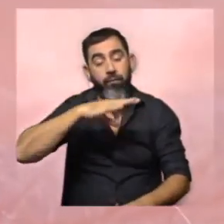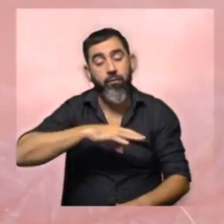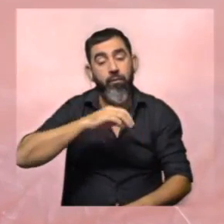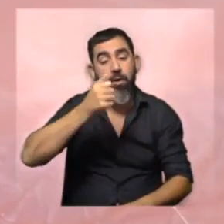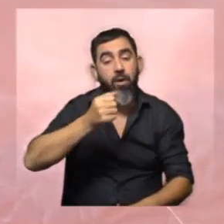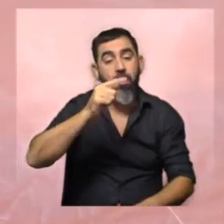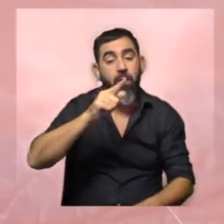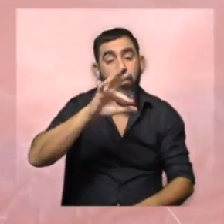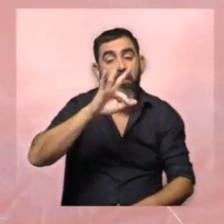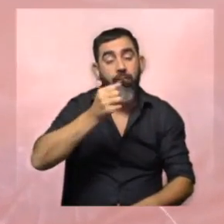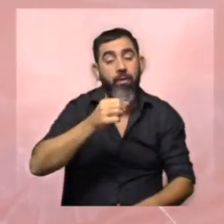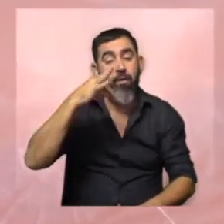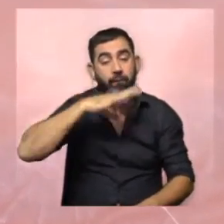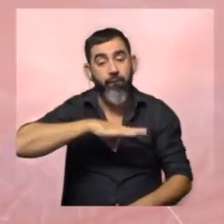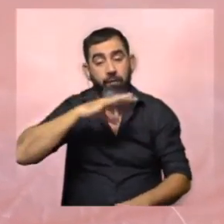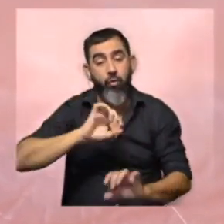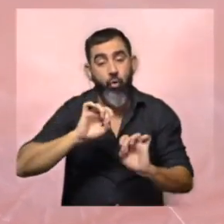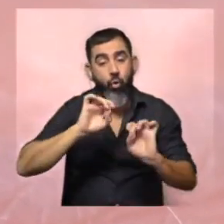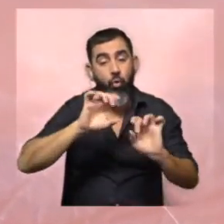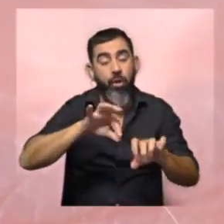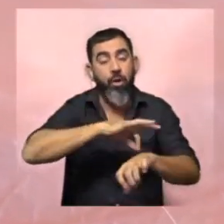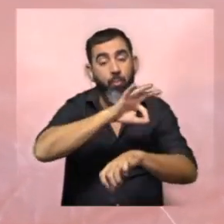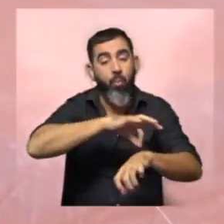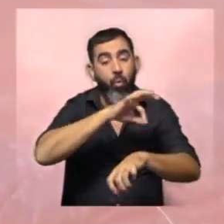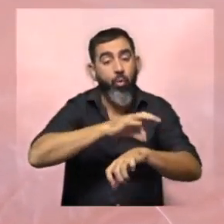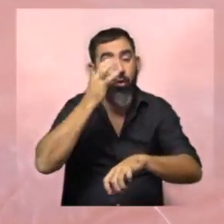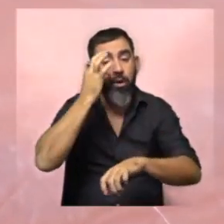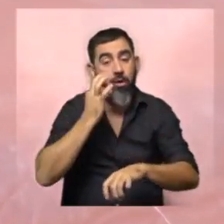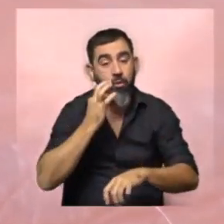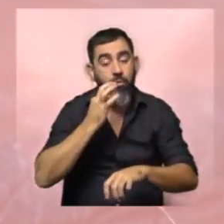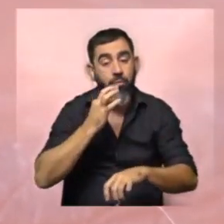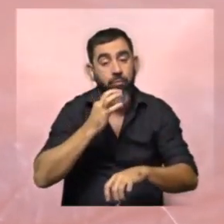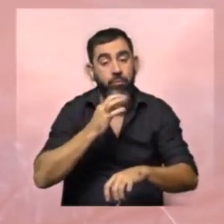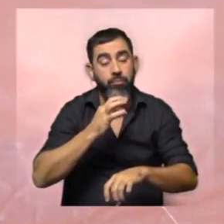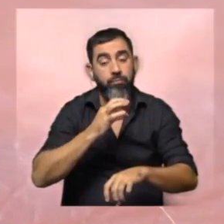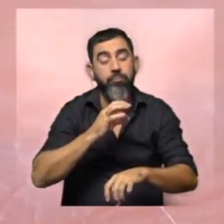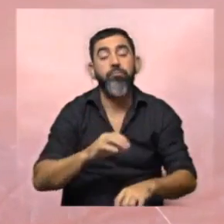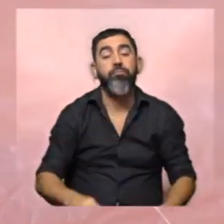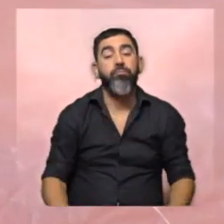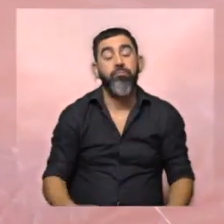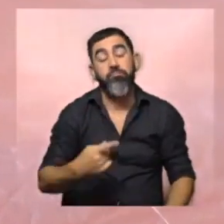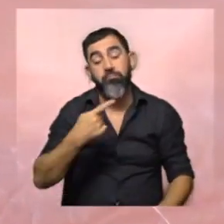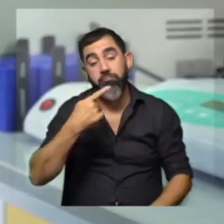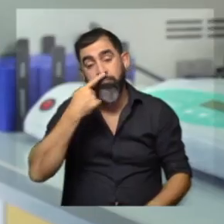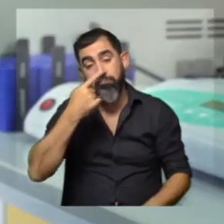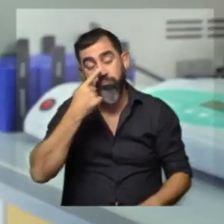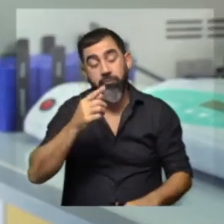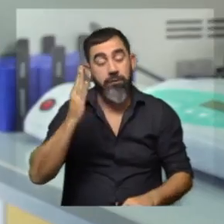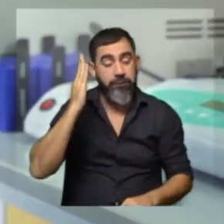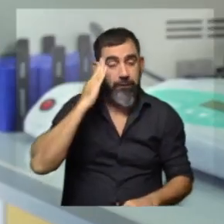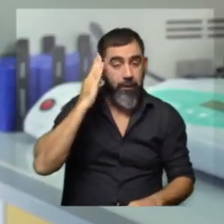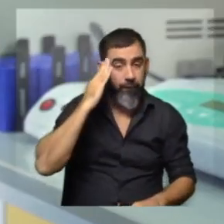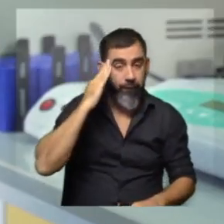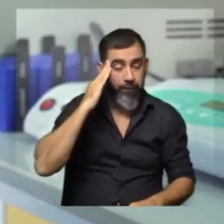alfavirus. Se trata de virus transmitidos por mosquitos que tienen un reservorio vertebrado. Y es interesante tener en